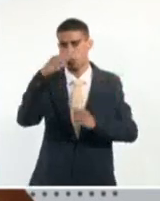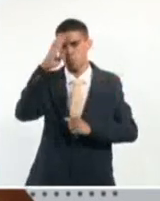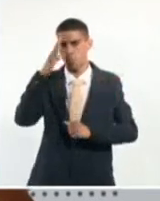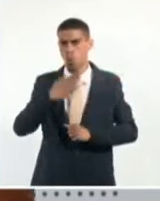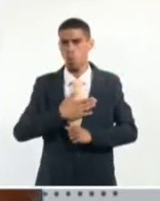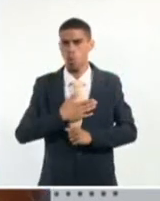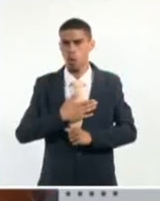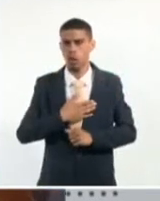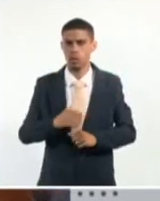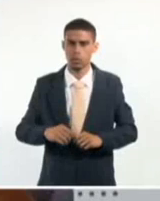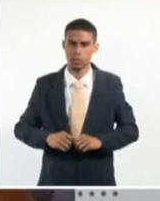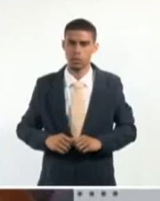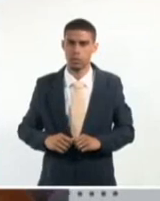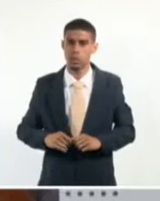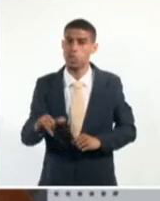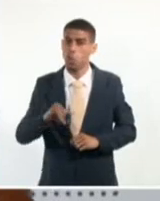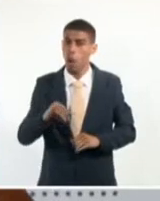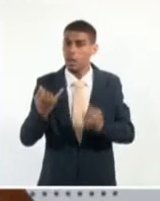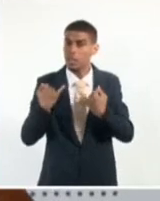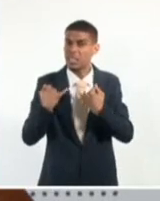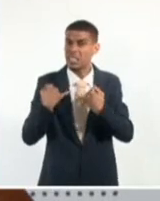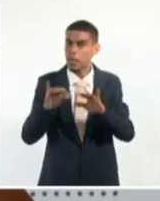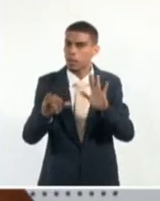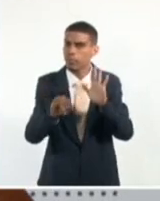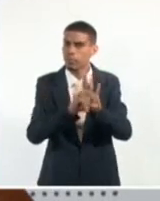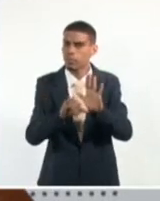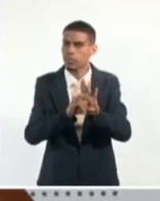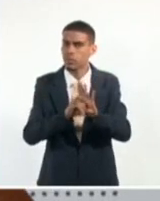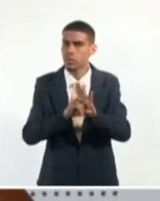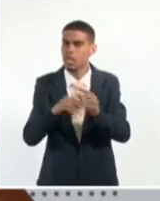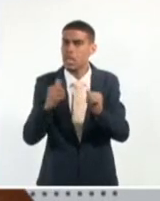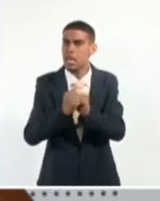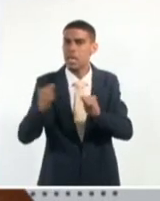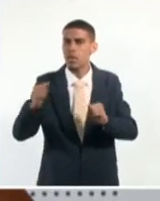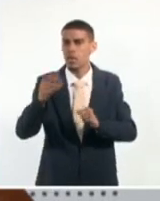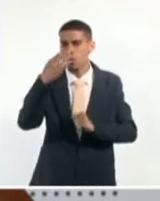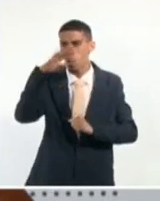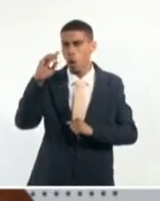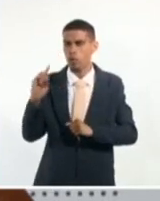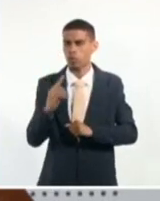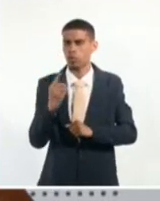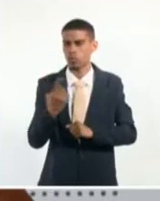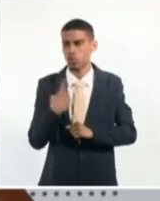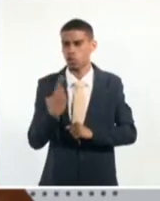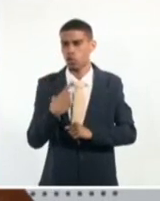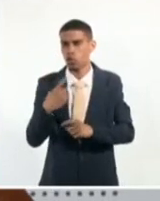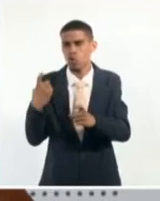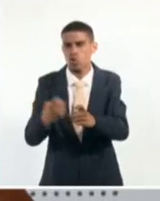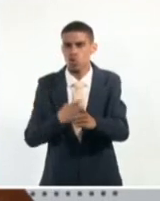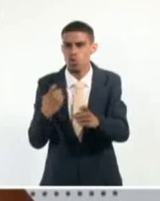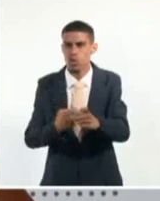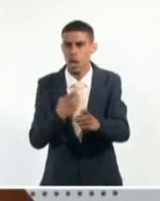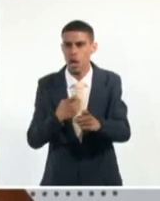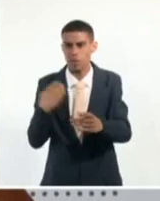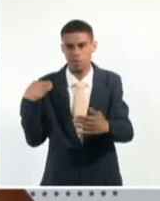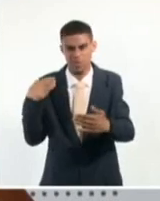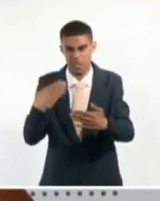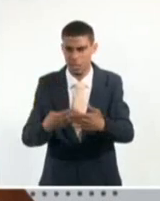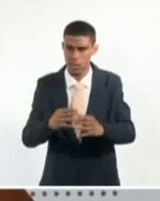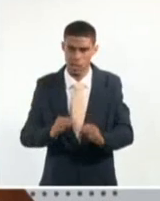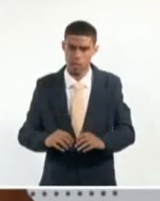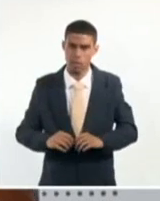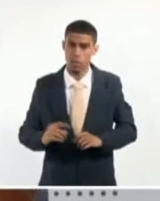justo y nos asegure la independencia y la soberanía por la cual los cubanos hemos luchado durante 2 siglos. Y todo